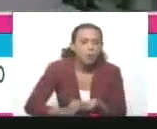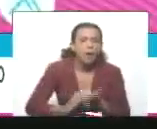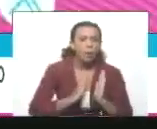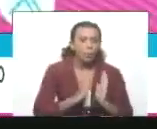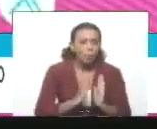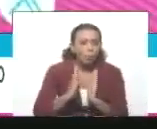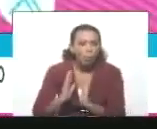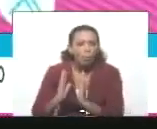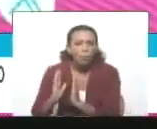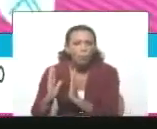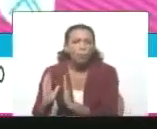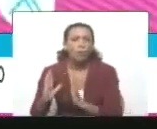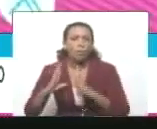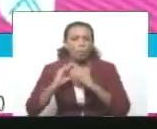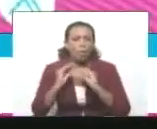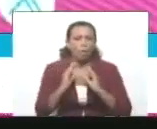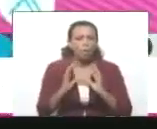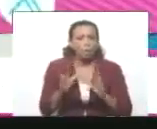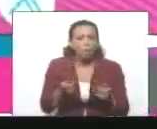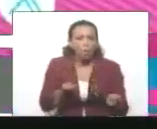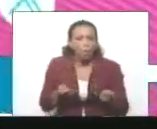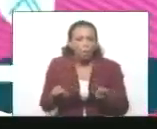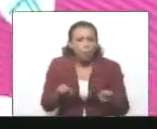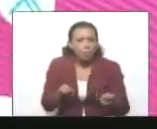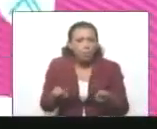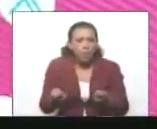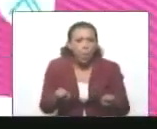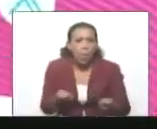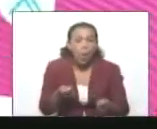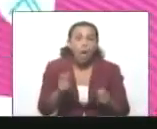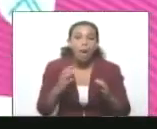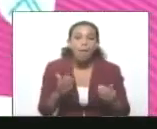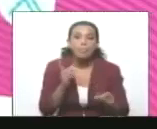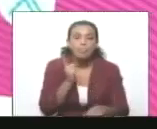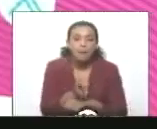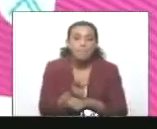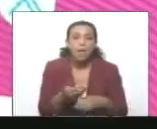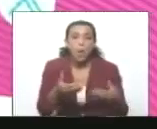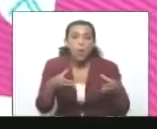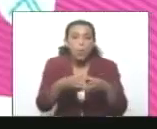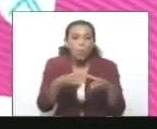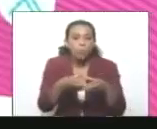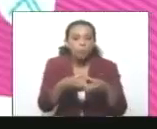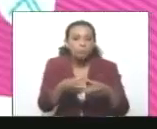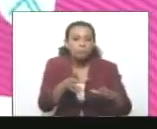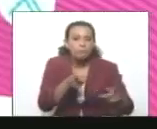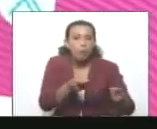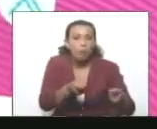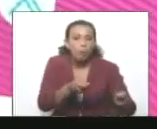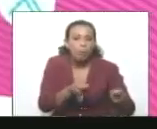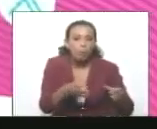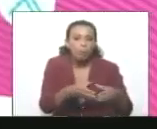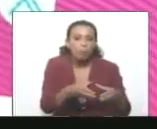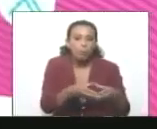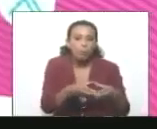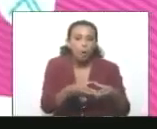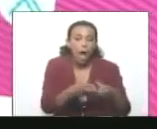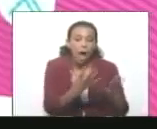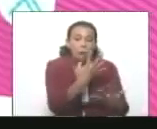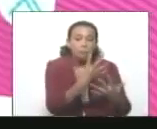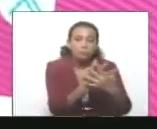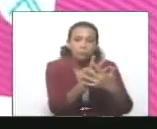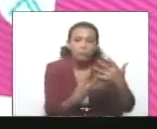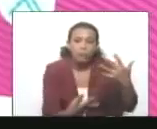No todo lo que es lo que debe ser el funcionamiento de este grupo de centros